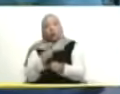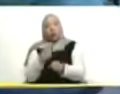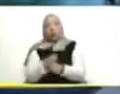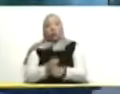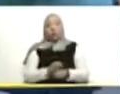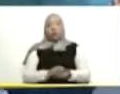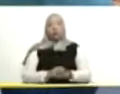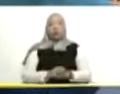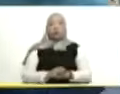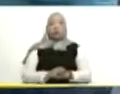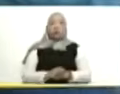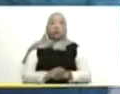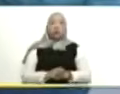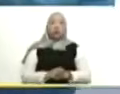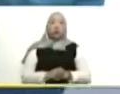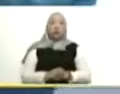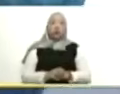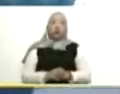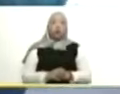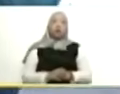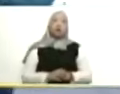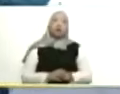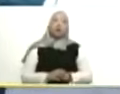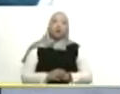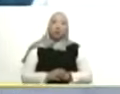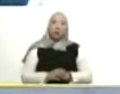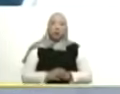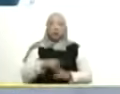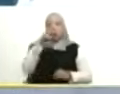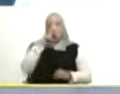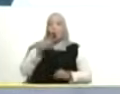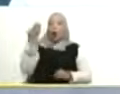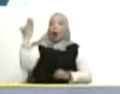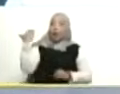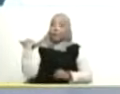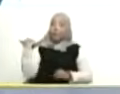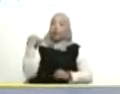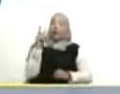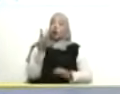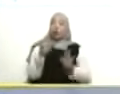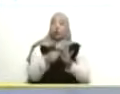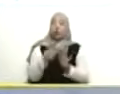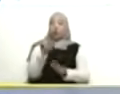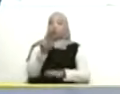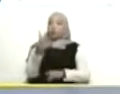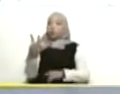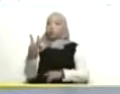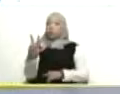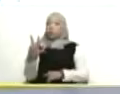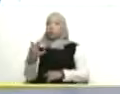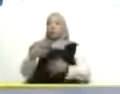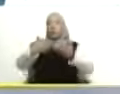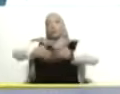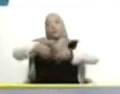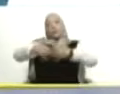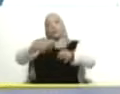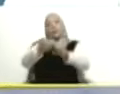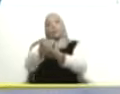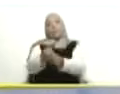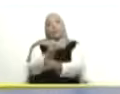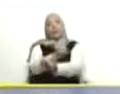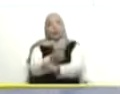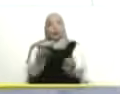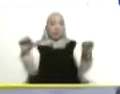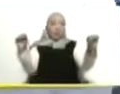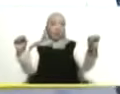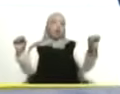buena noticia que le tengo de esta empresa, presidente, es que el año pasado, en el 2023, nos convertimos en una empresa independiente. Somos